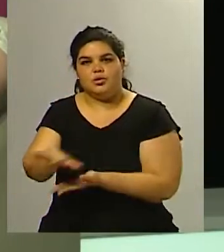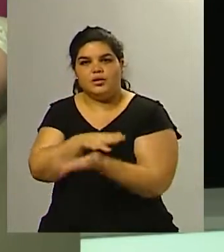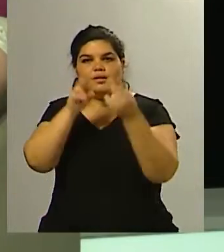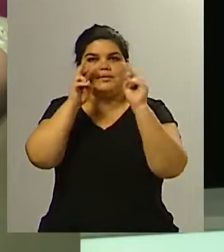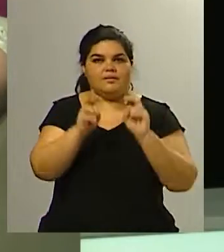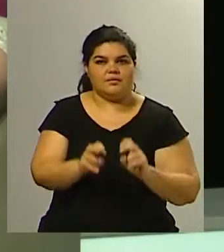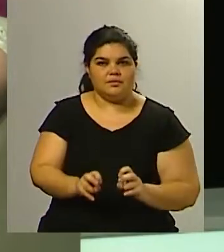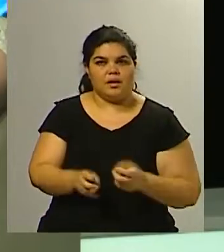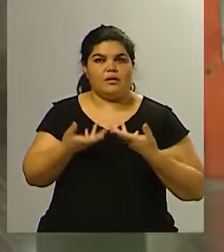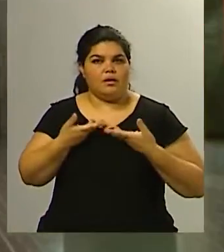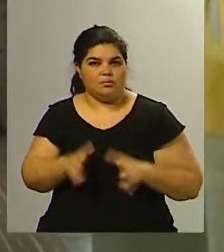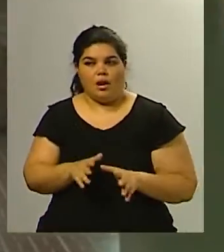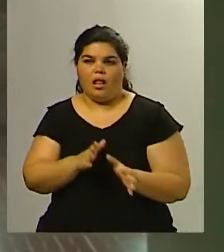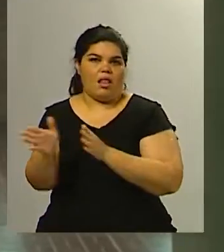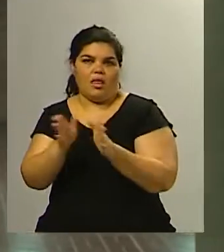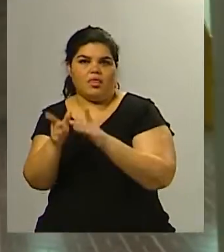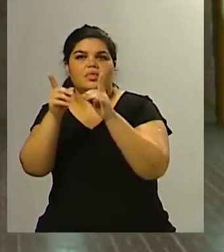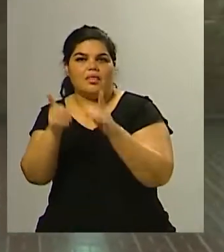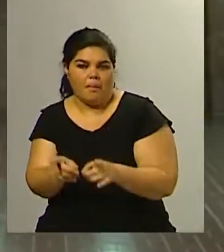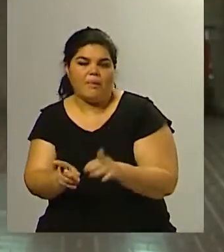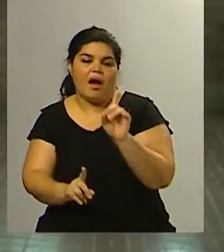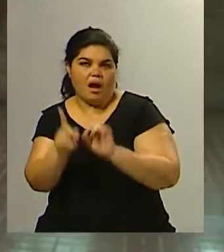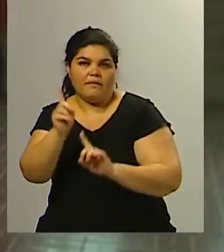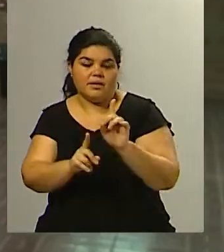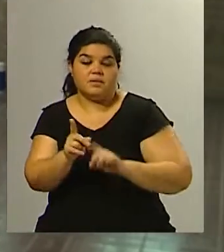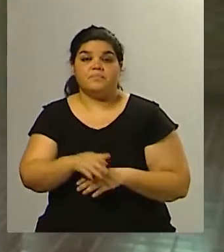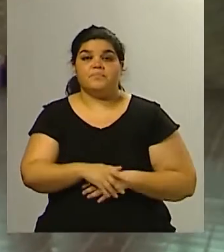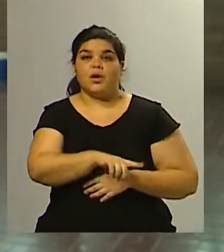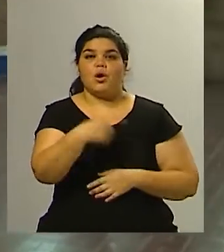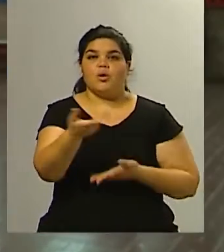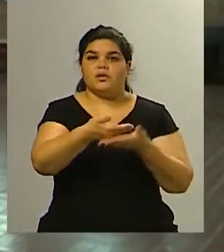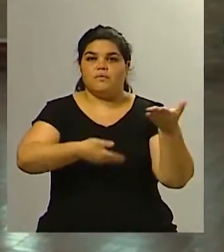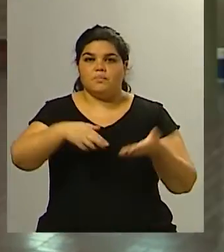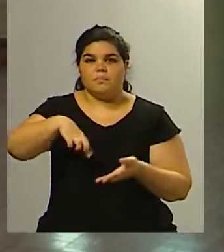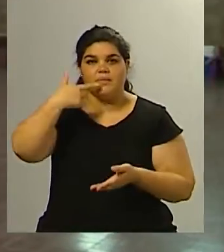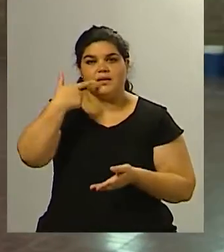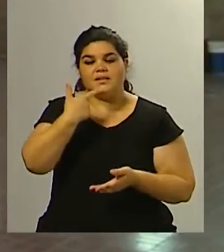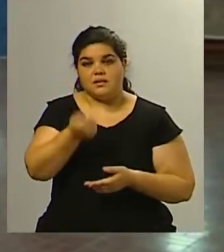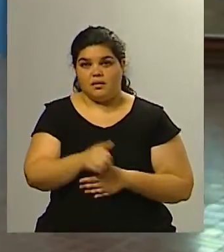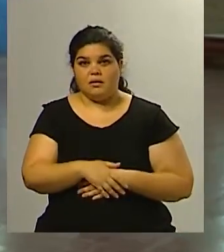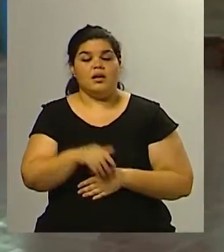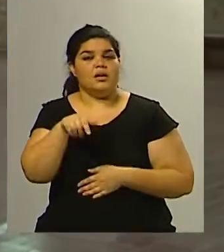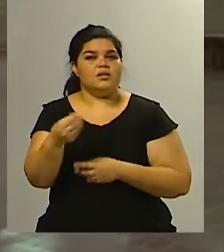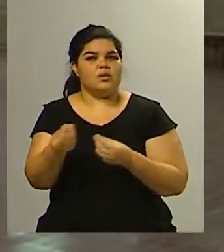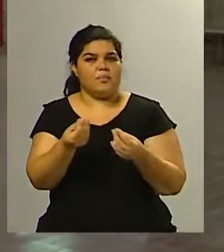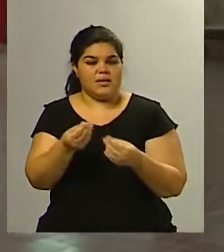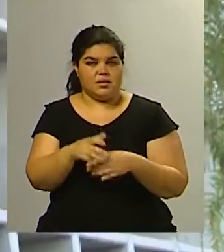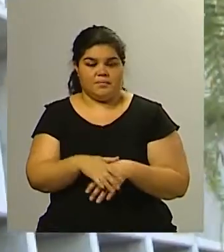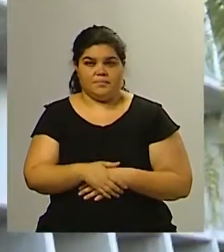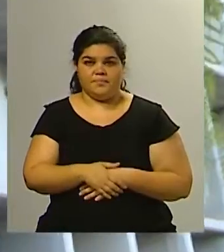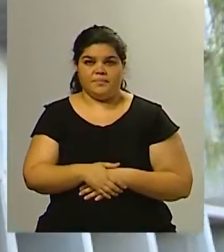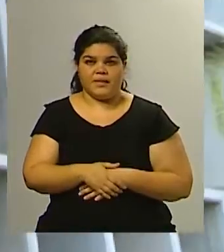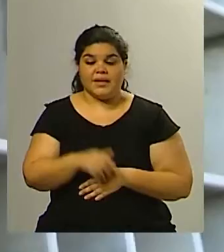naturales, y bueno, las pruebas PISA o los estudios PISA con el matiz especial de que no tiene en cuenta el